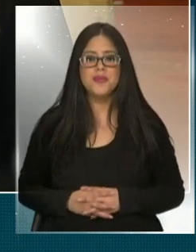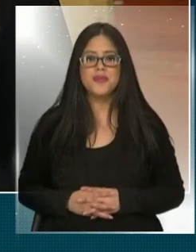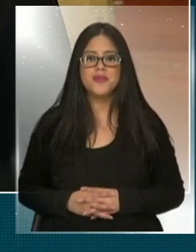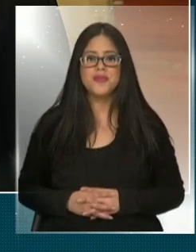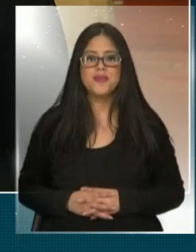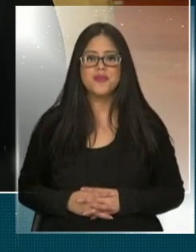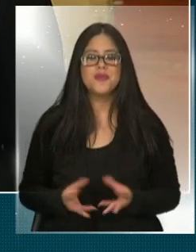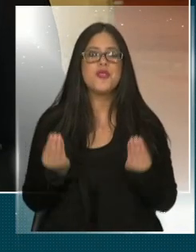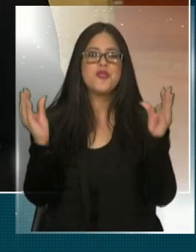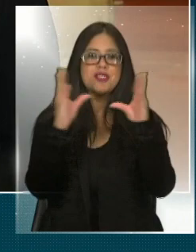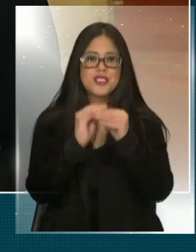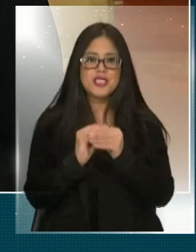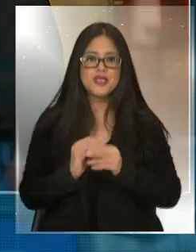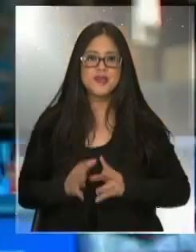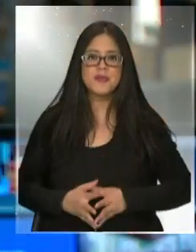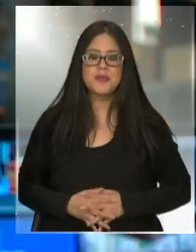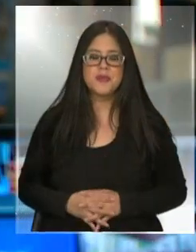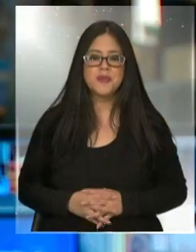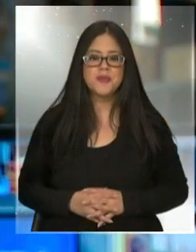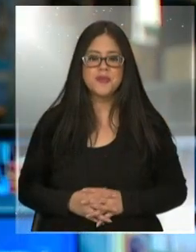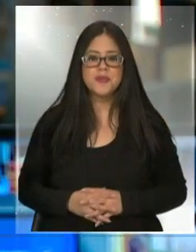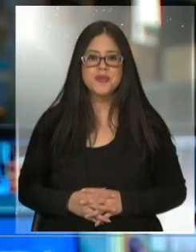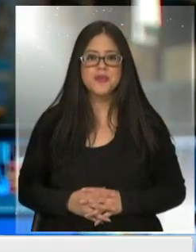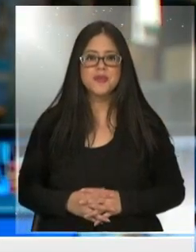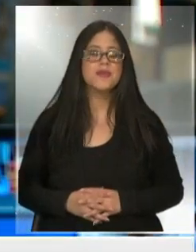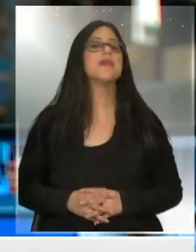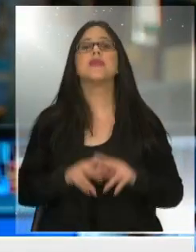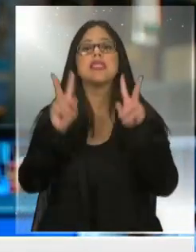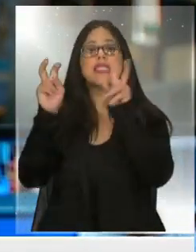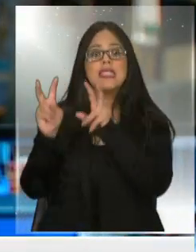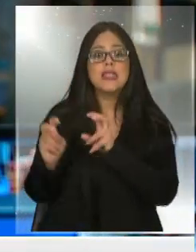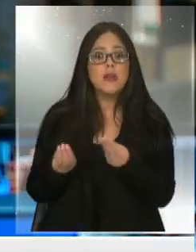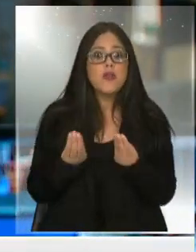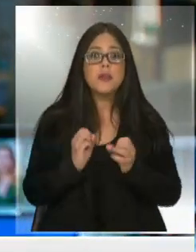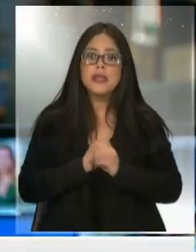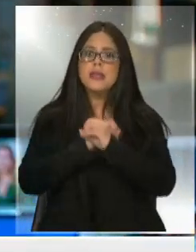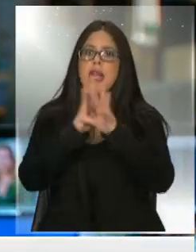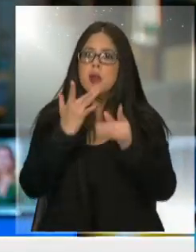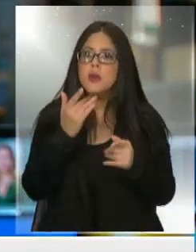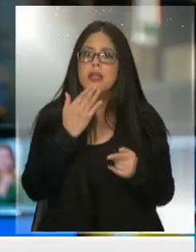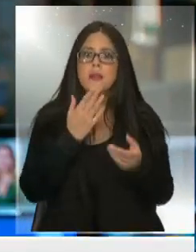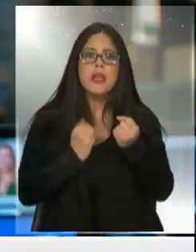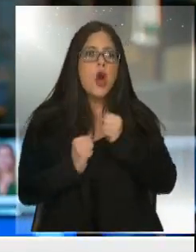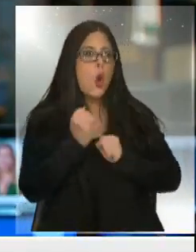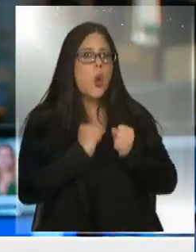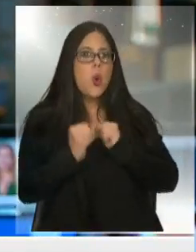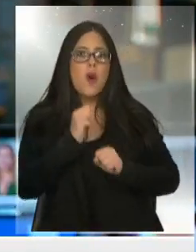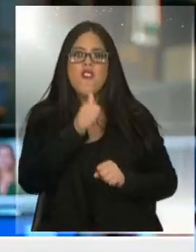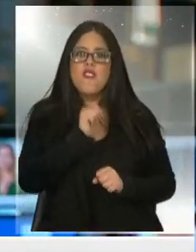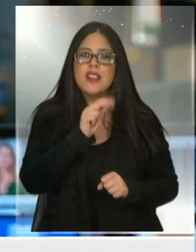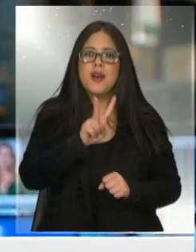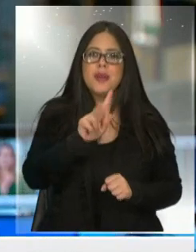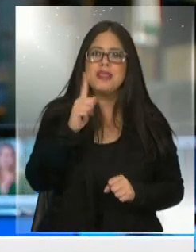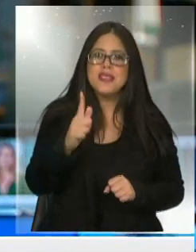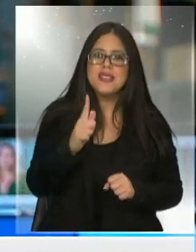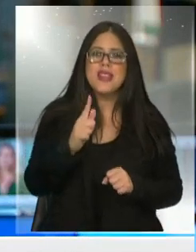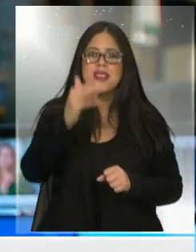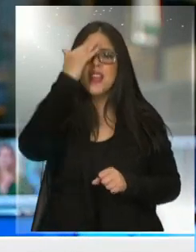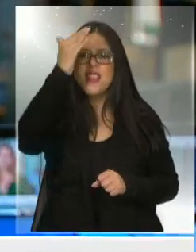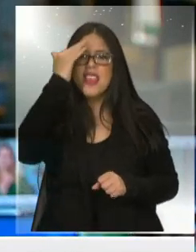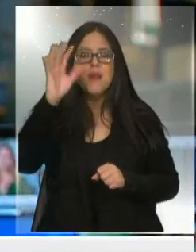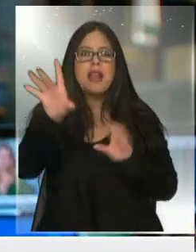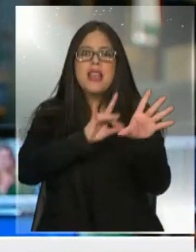Que estés muy bien, Sole. Buenas noches. Siguiendo con el tema, claro, ¿por qué está impaciente? Porque quedan tan solo 27 días para las